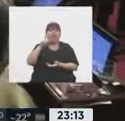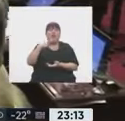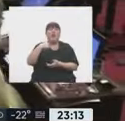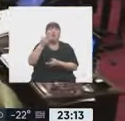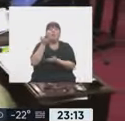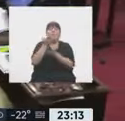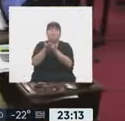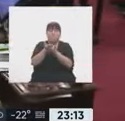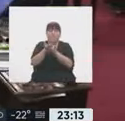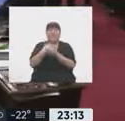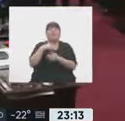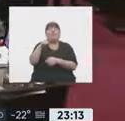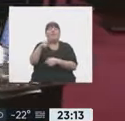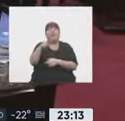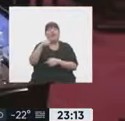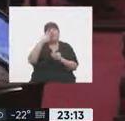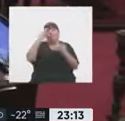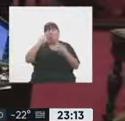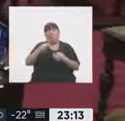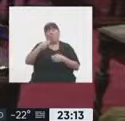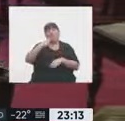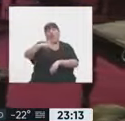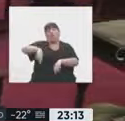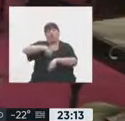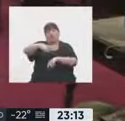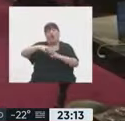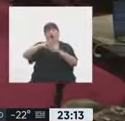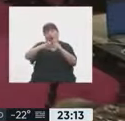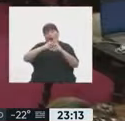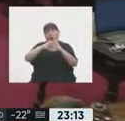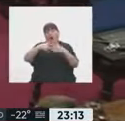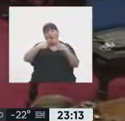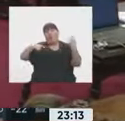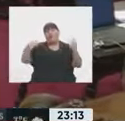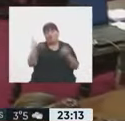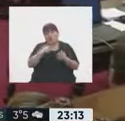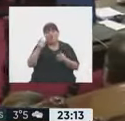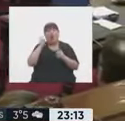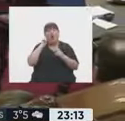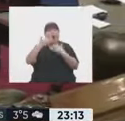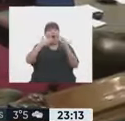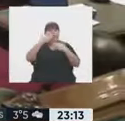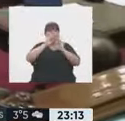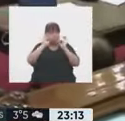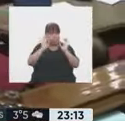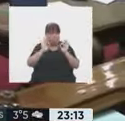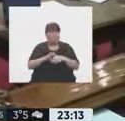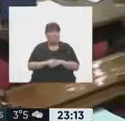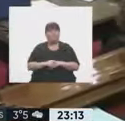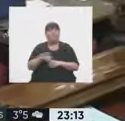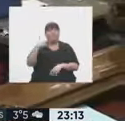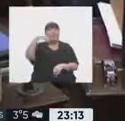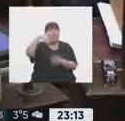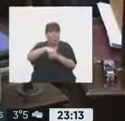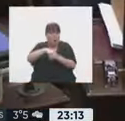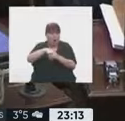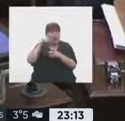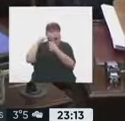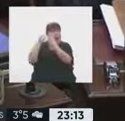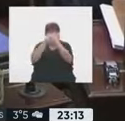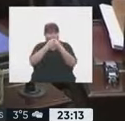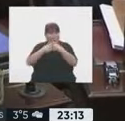moción en la cual Solicito dado que llevamos 11 horas discutiendo y todos hemos podido manifestar que votemos si estamos